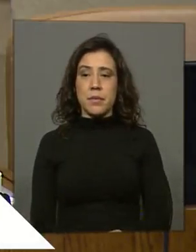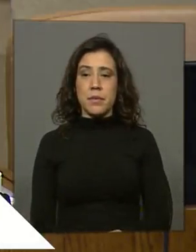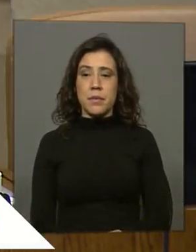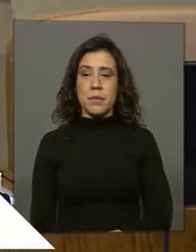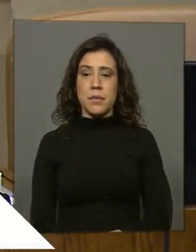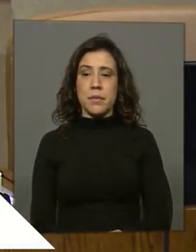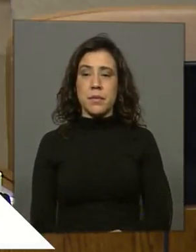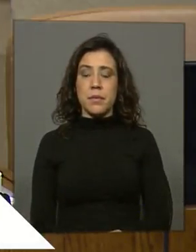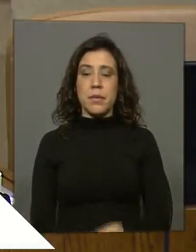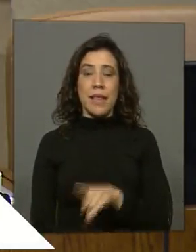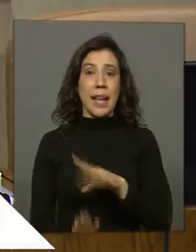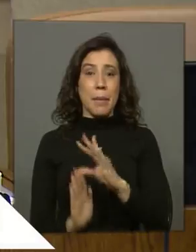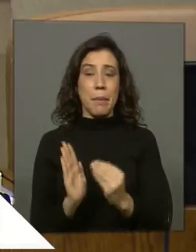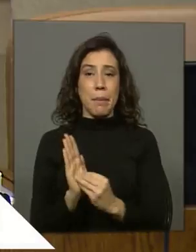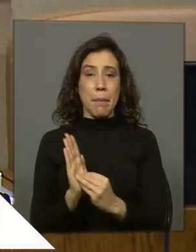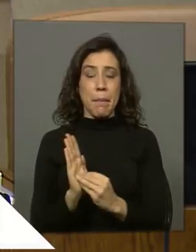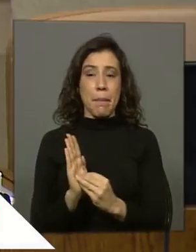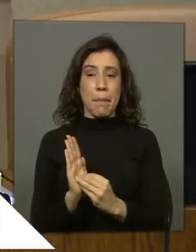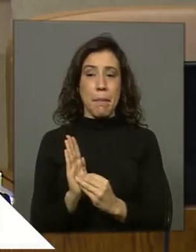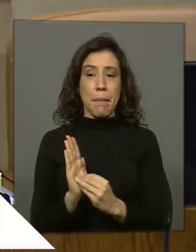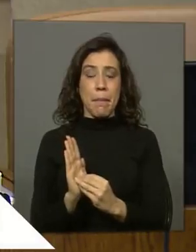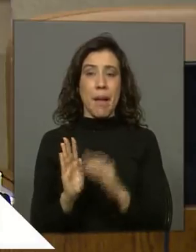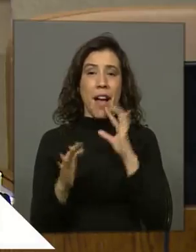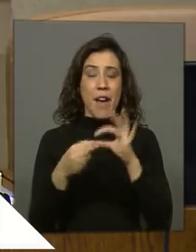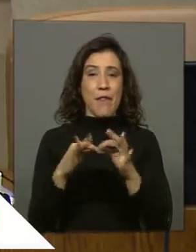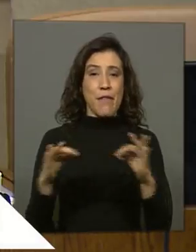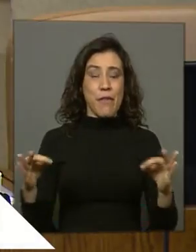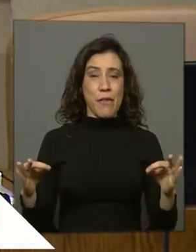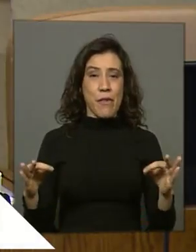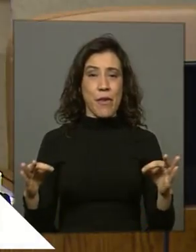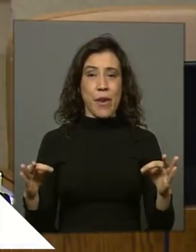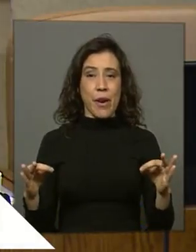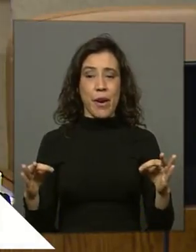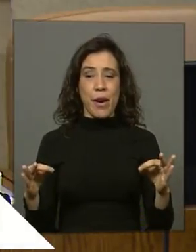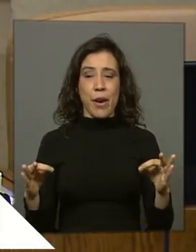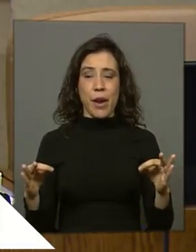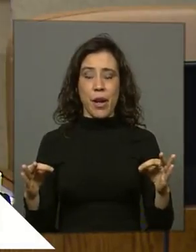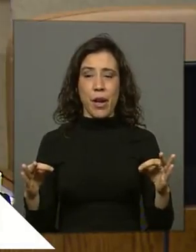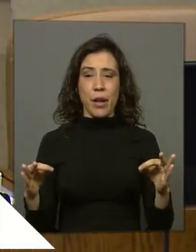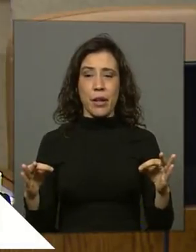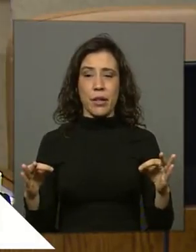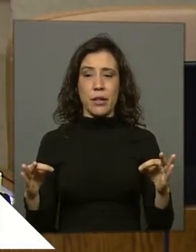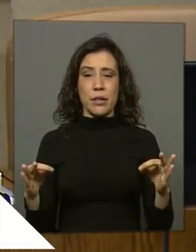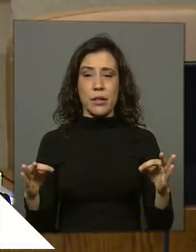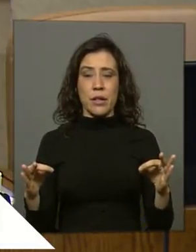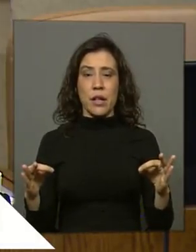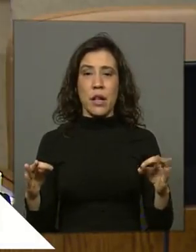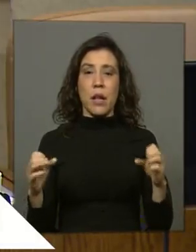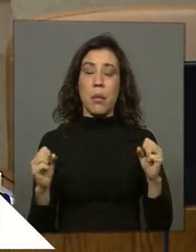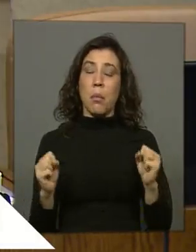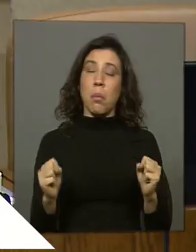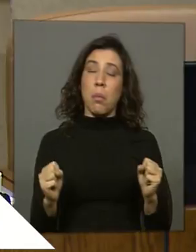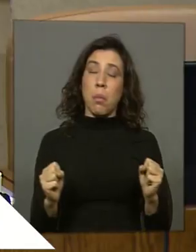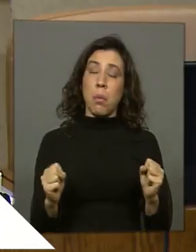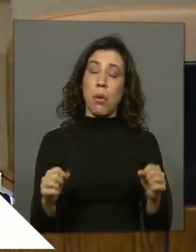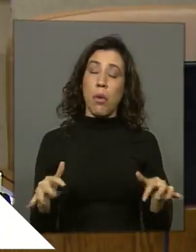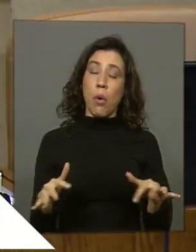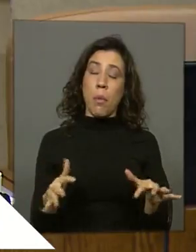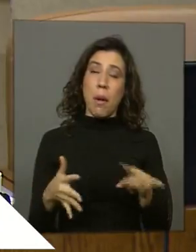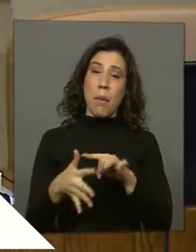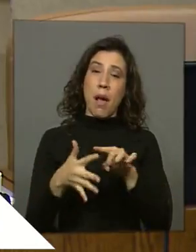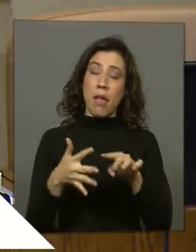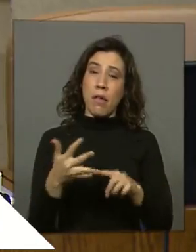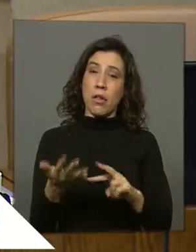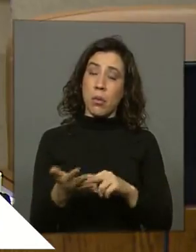está introduciendo una frase señor presidente que se va a prestar para múltiples